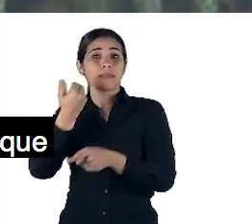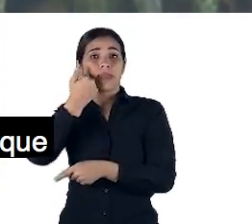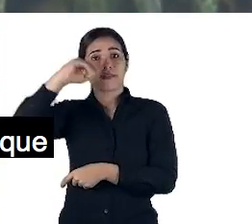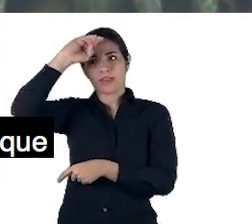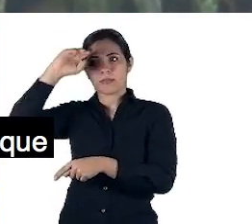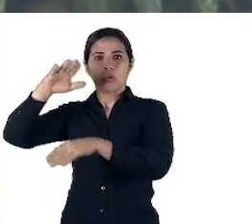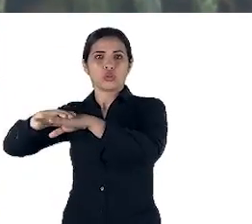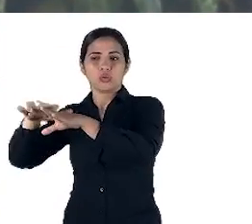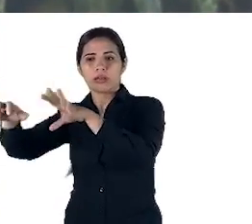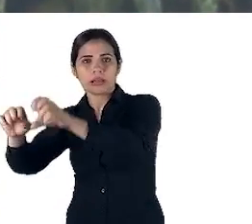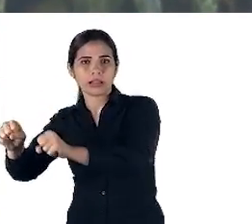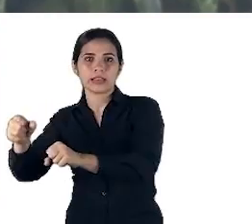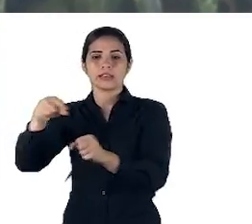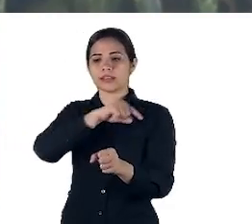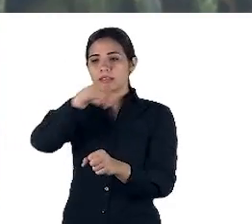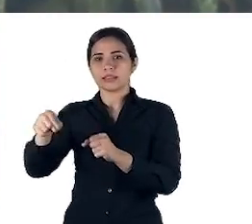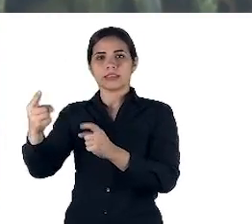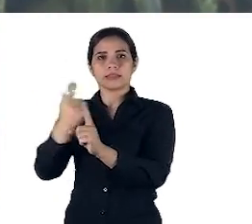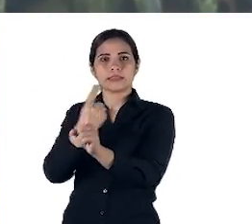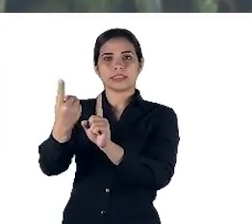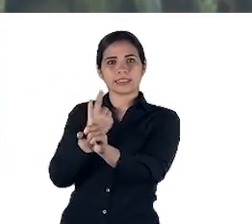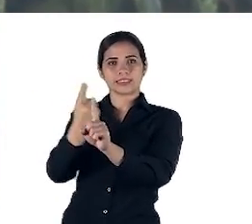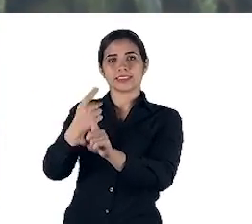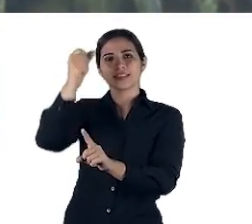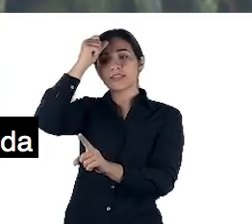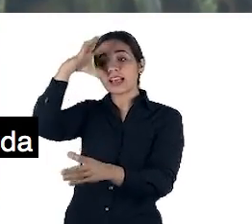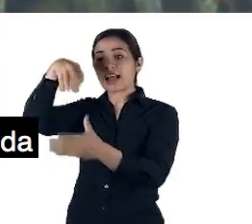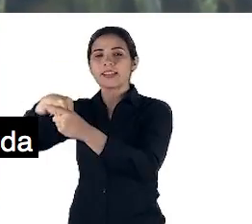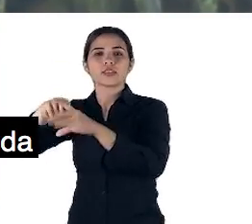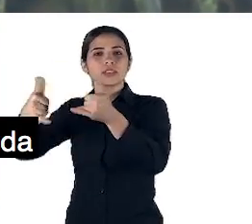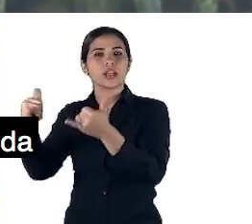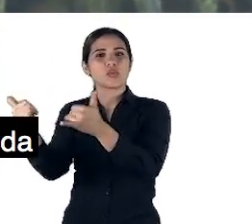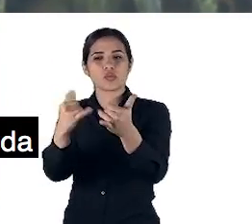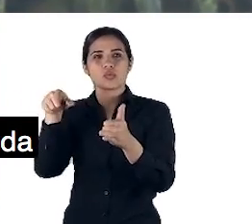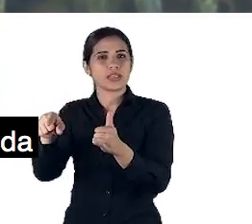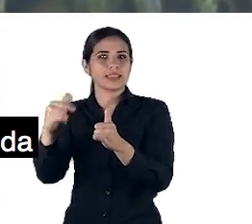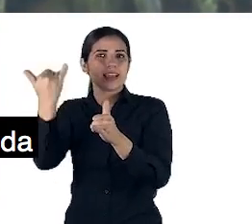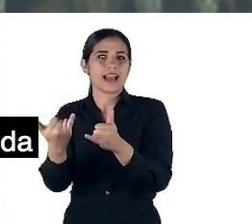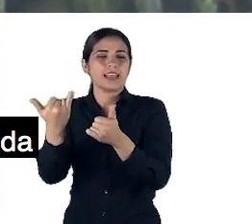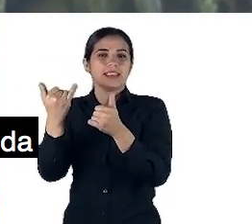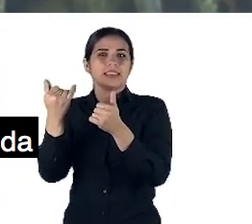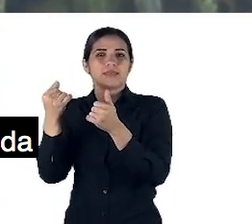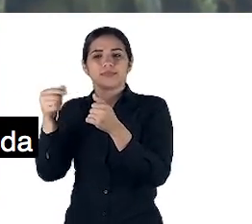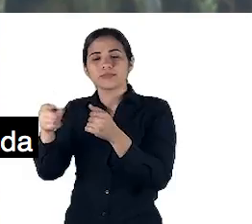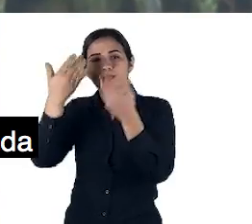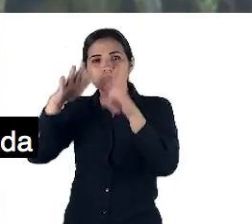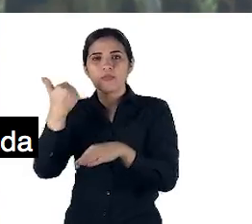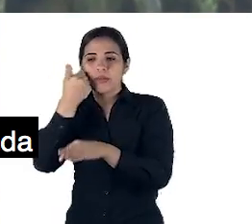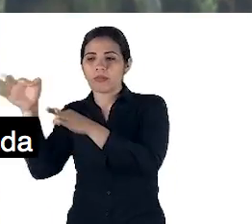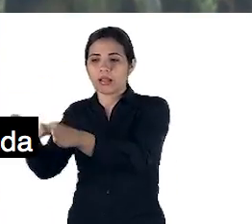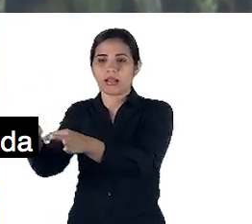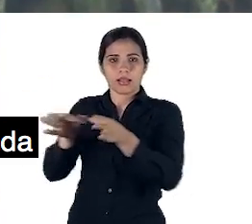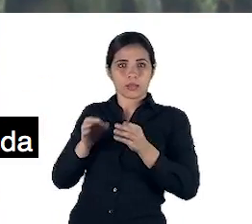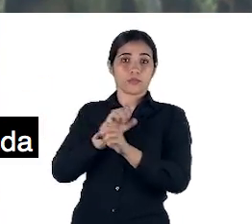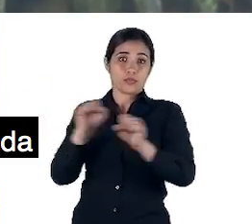esos juguetes, hay que ese aseo y la higiene, que también es importante. Y el juego es el método más